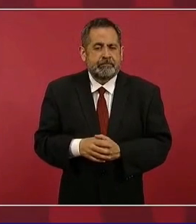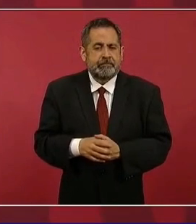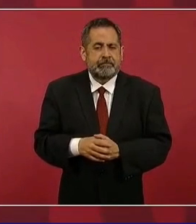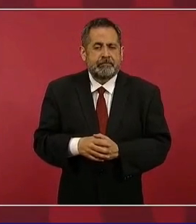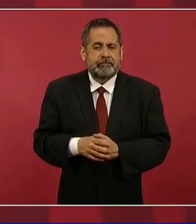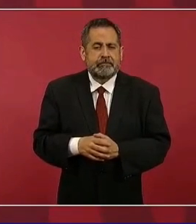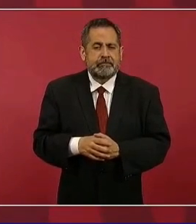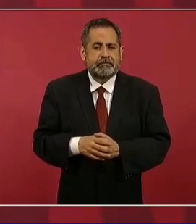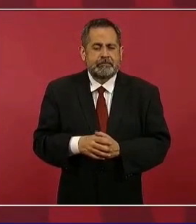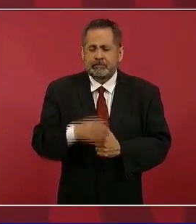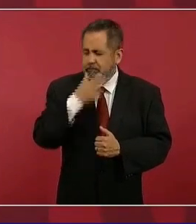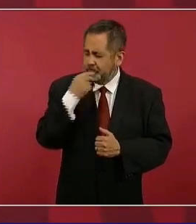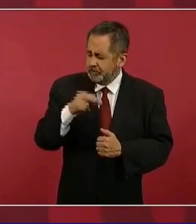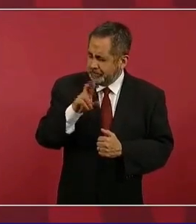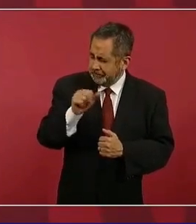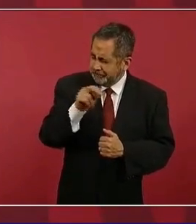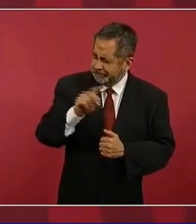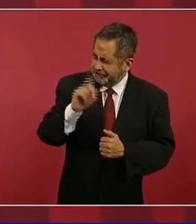no es Raña,